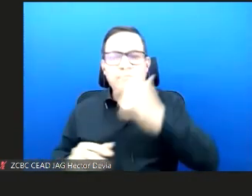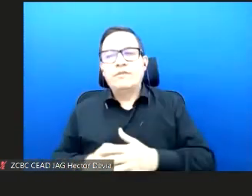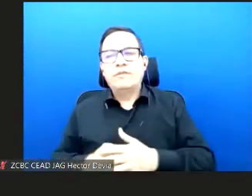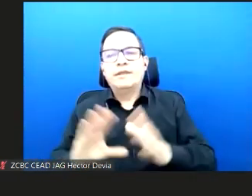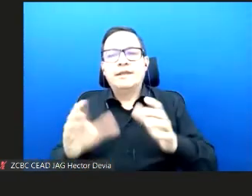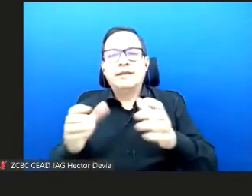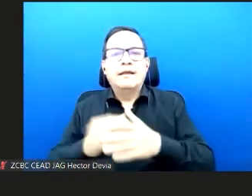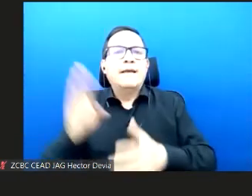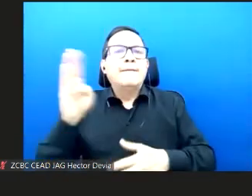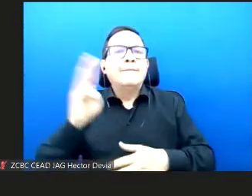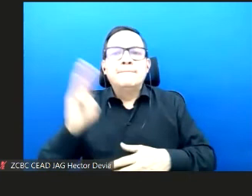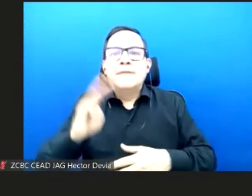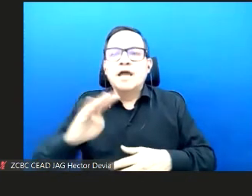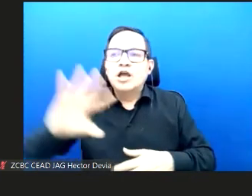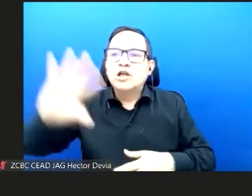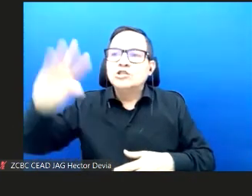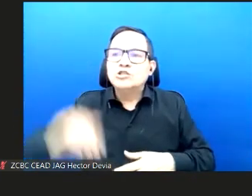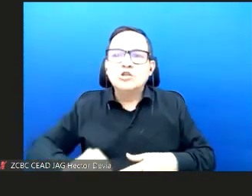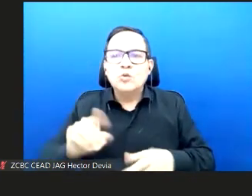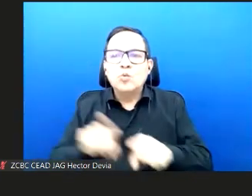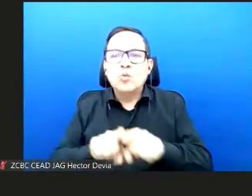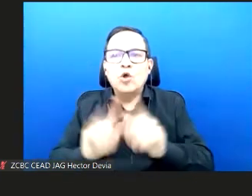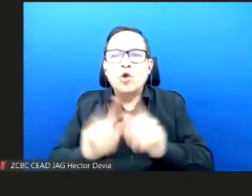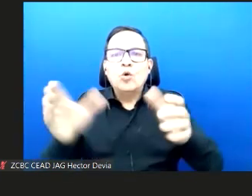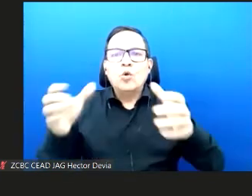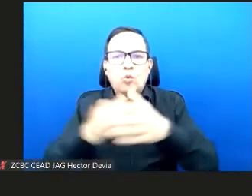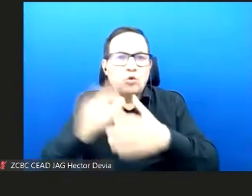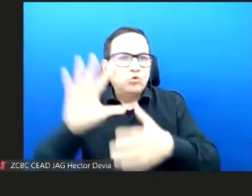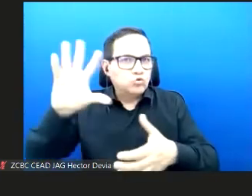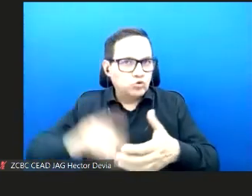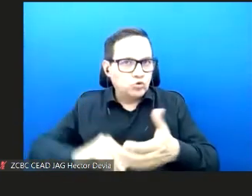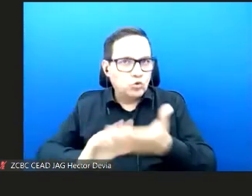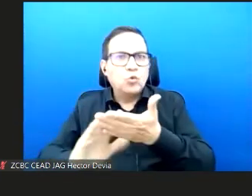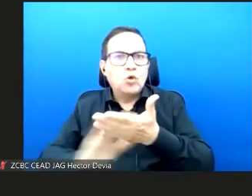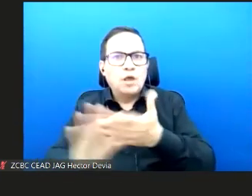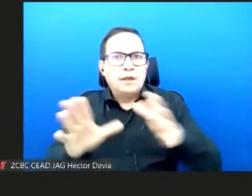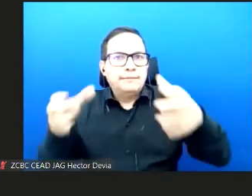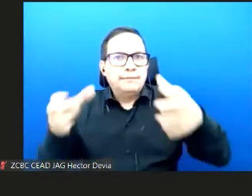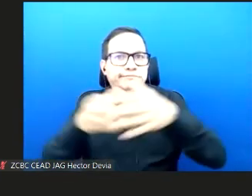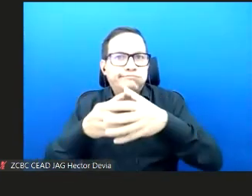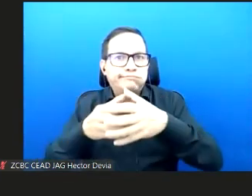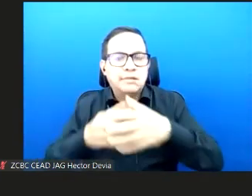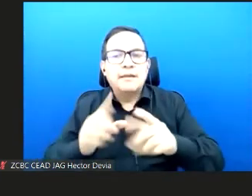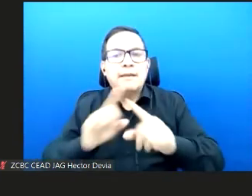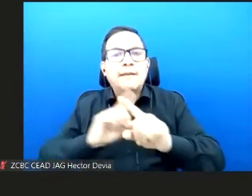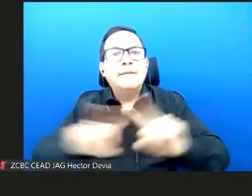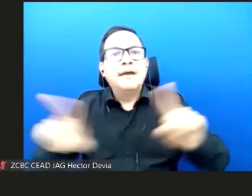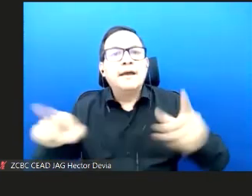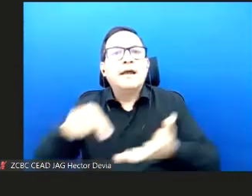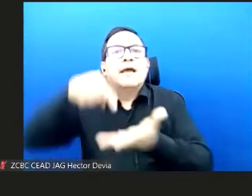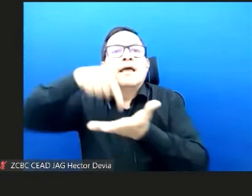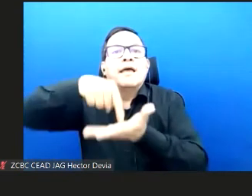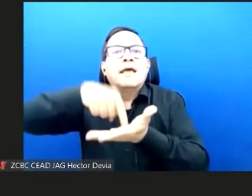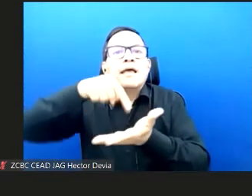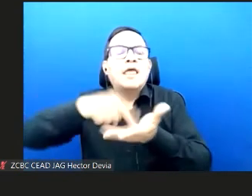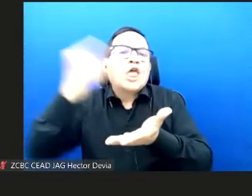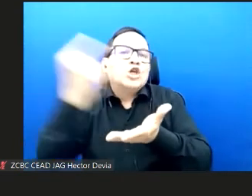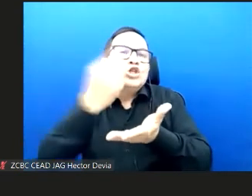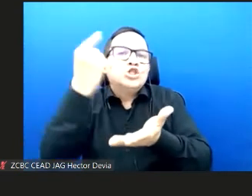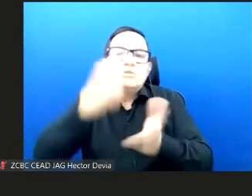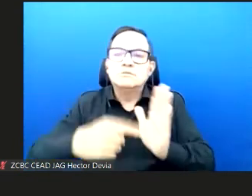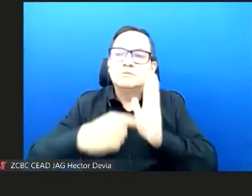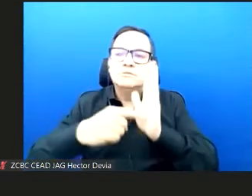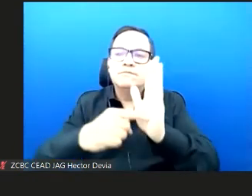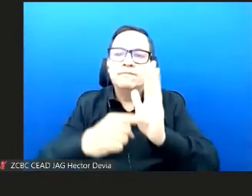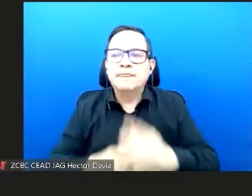es todo este conjunto. B es todo este conjunto, ¿no? Pero aquí solo tenemos señalada esta parte.